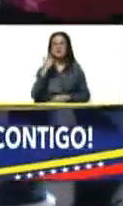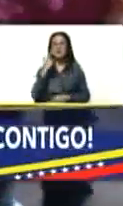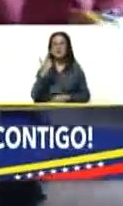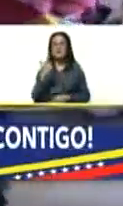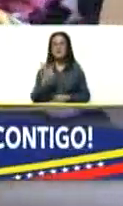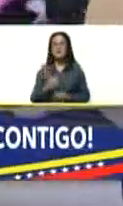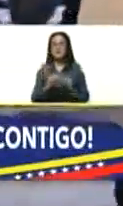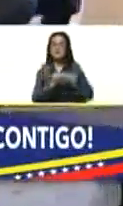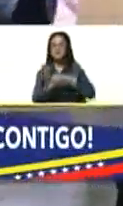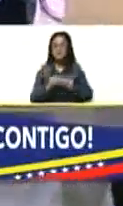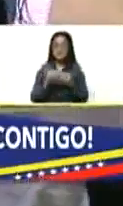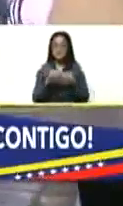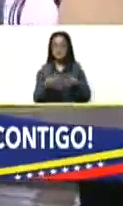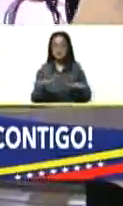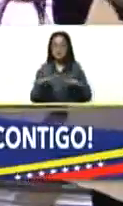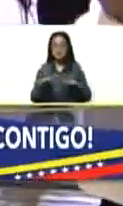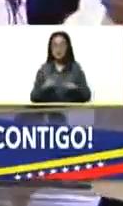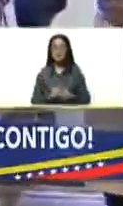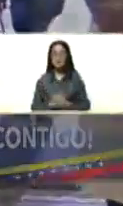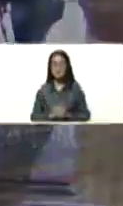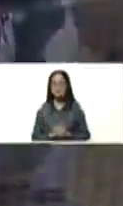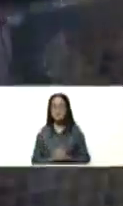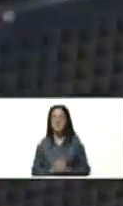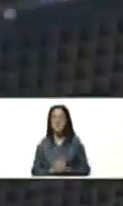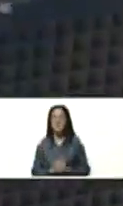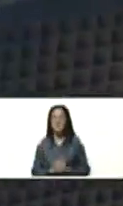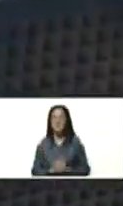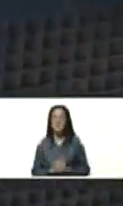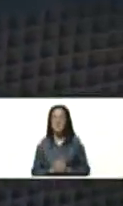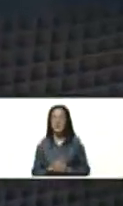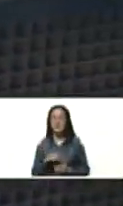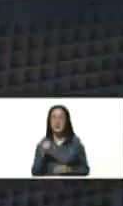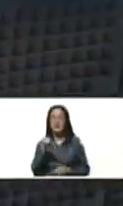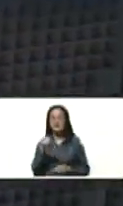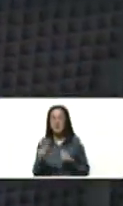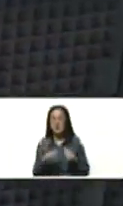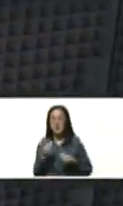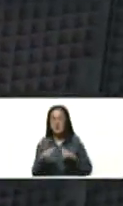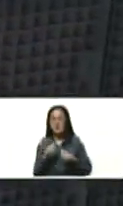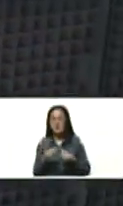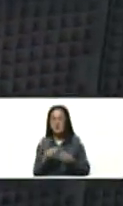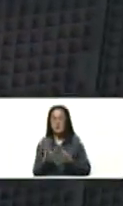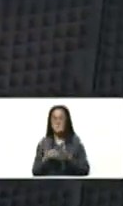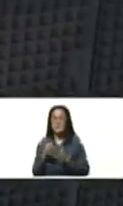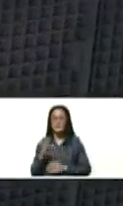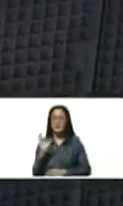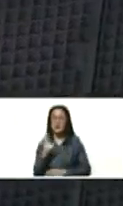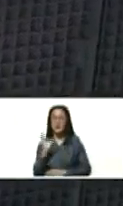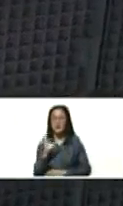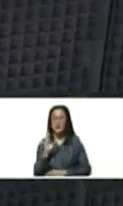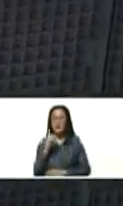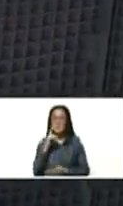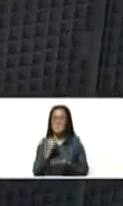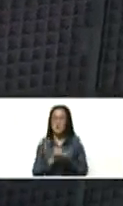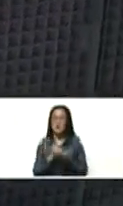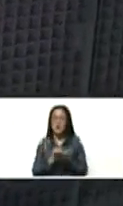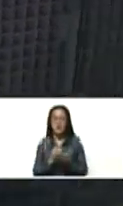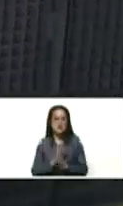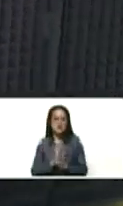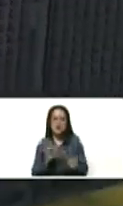tecnológica. Dime esto algo, Carlos. Completamente hecho en Metro de Caracas. Unidad presurizada y probada antes